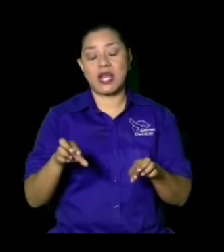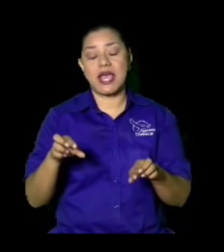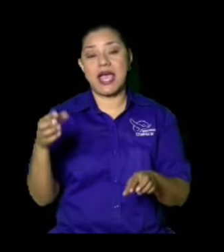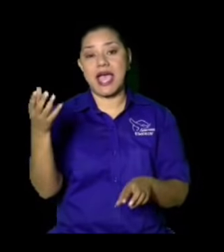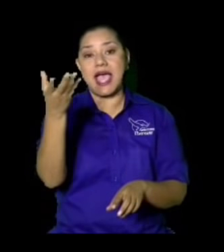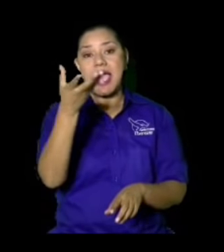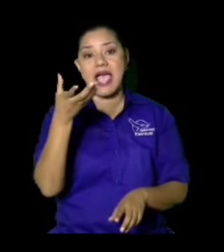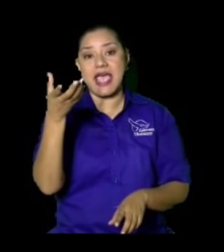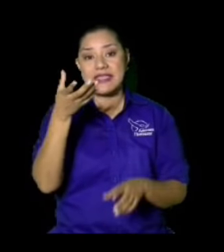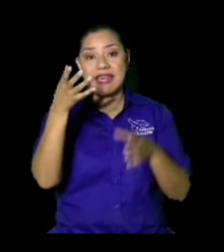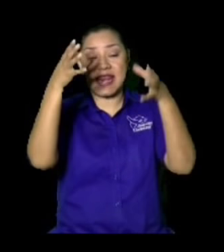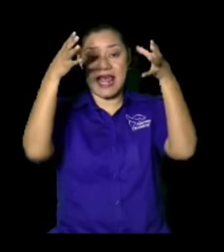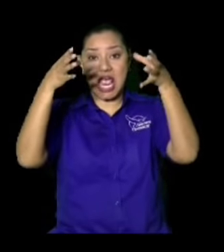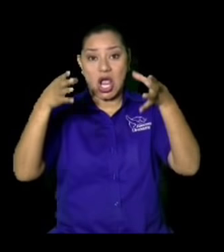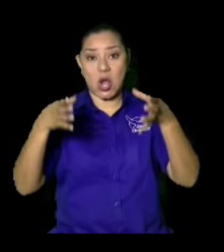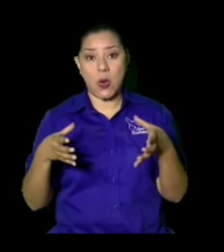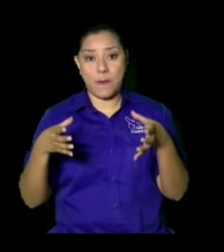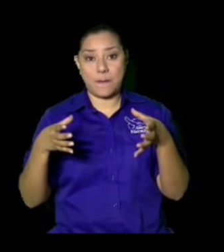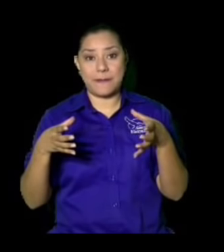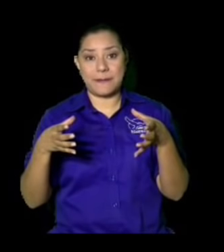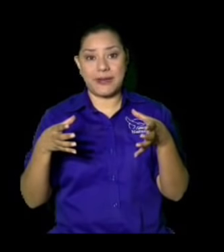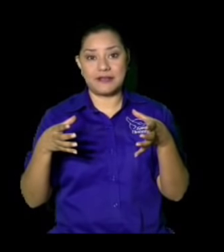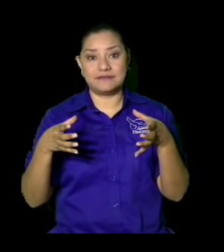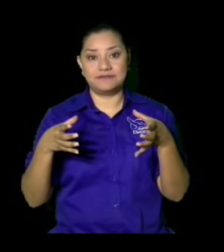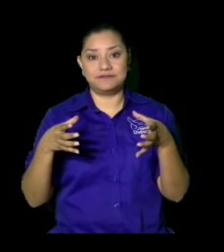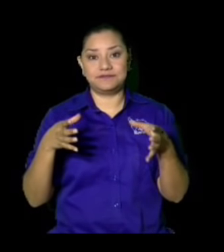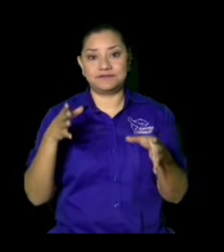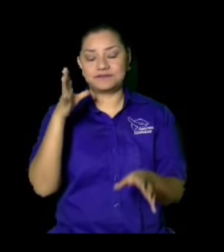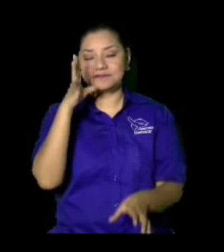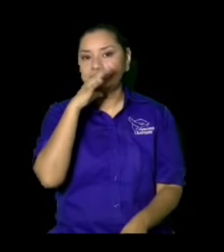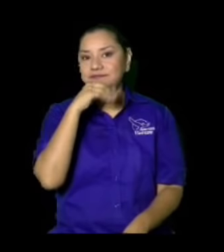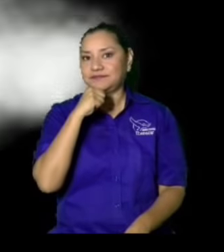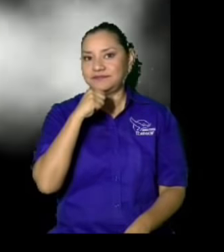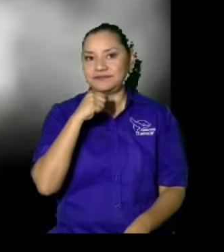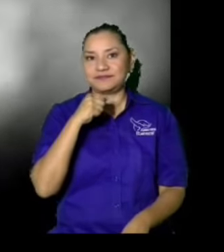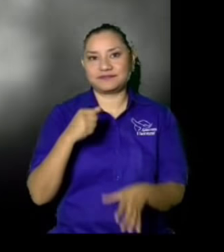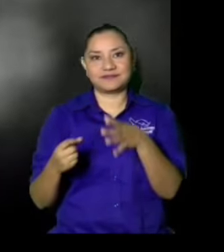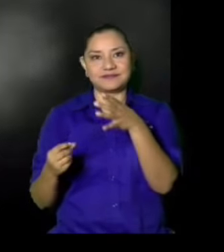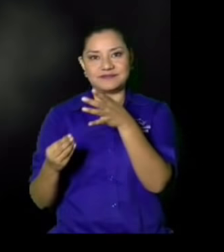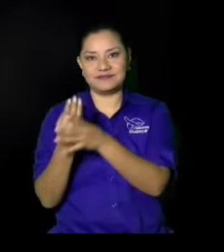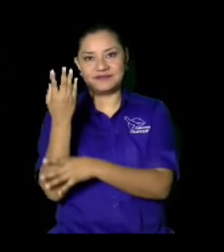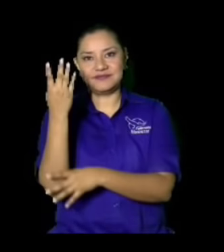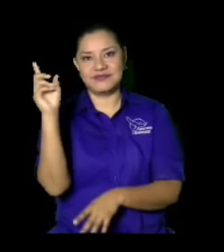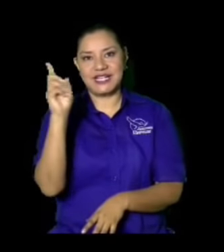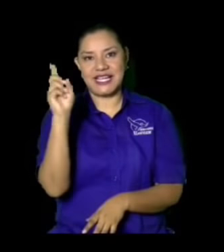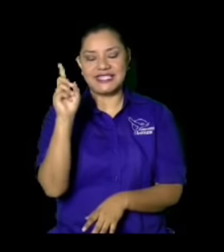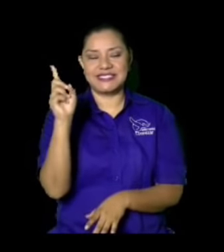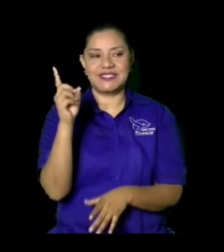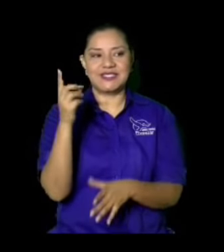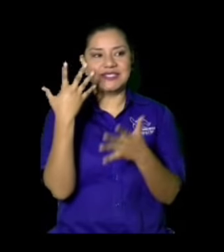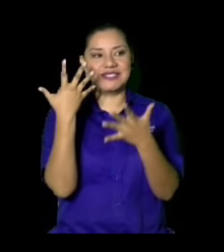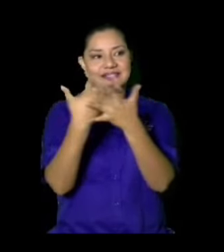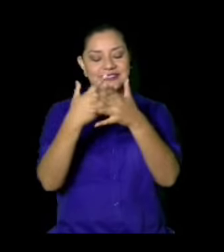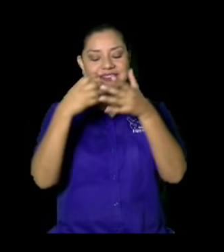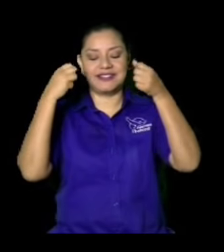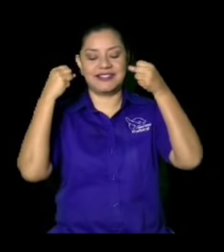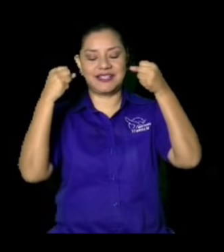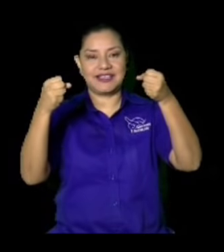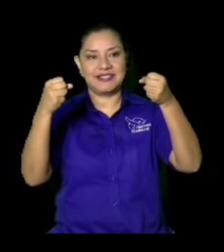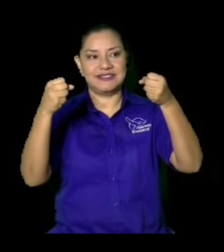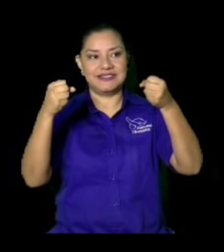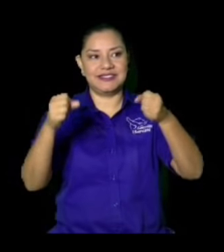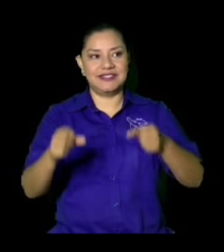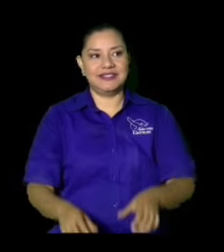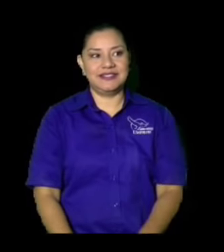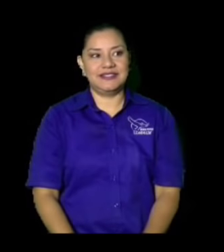cárcel. Entonces no podemos dar fruto si no pasamos, déjeme decirle por favor, los procesos de Dios. Lo sacaron, mire hermano,